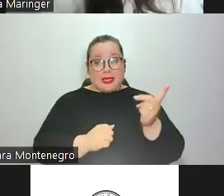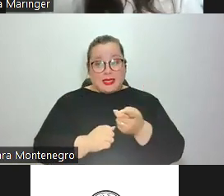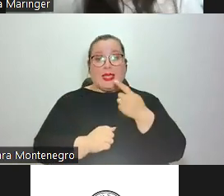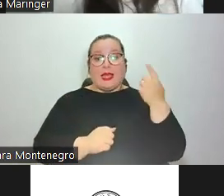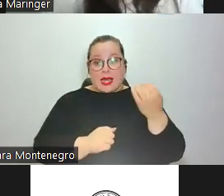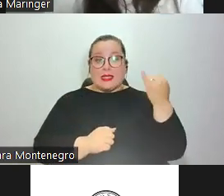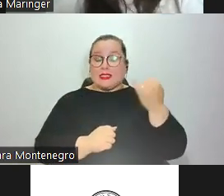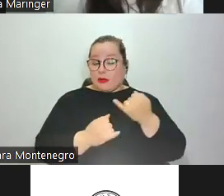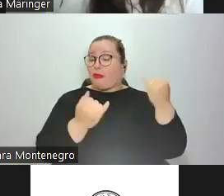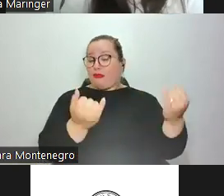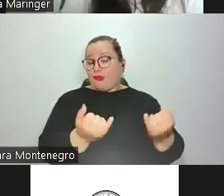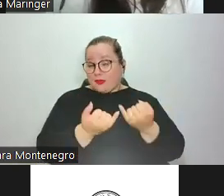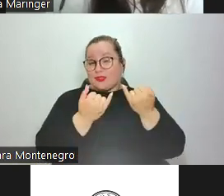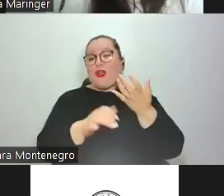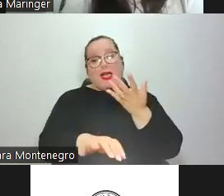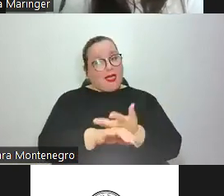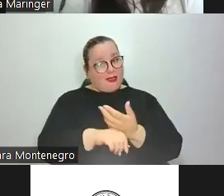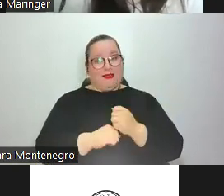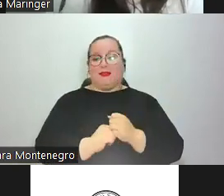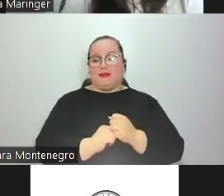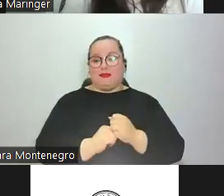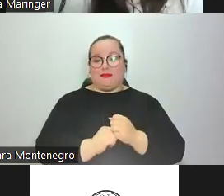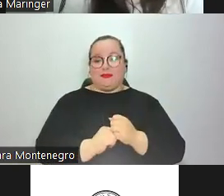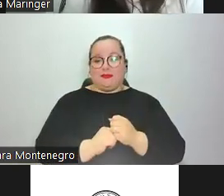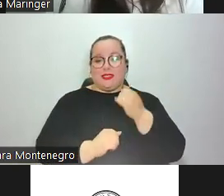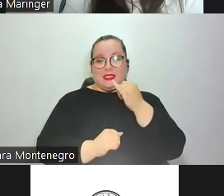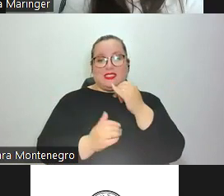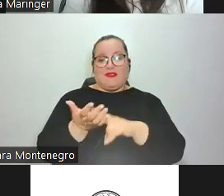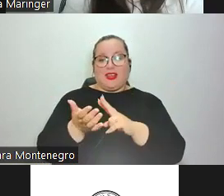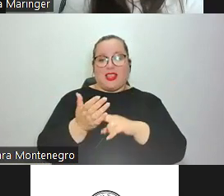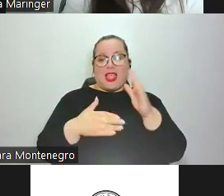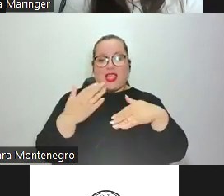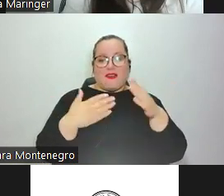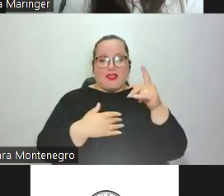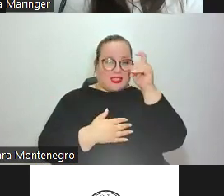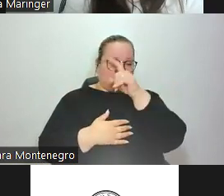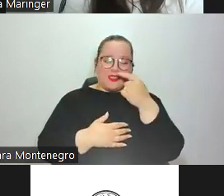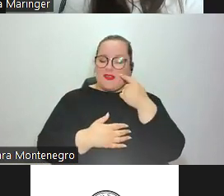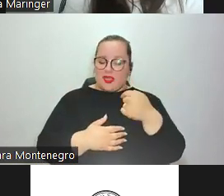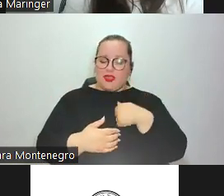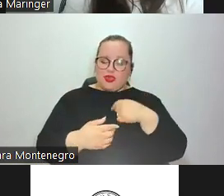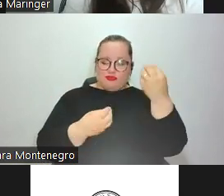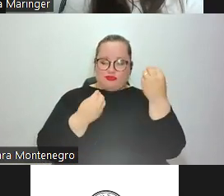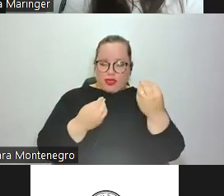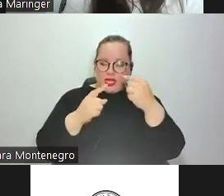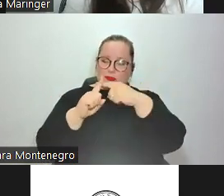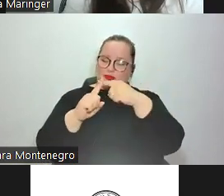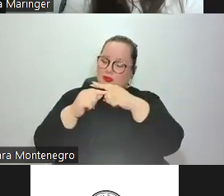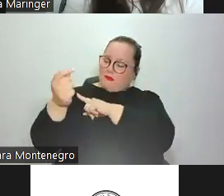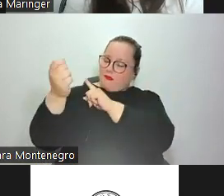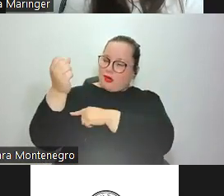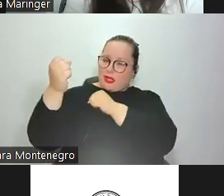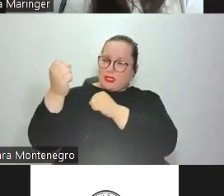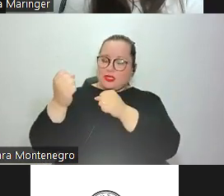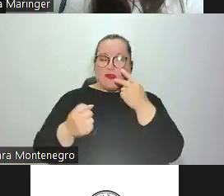mucha información. Y muchas veces uno como que le cuesta ver sus fortalezas, cuando yo lo veo en selecciones,